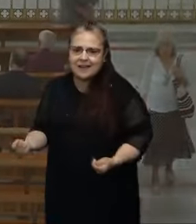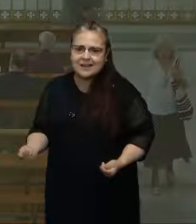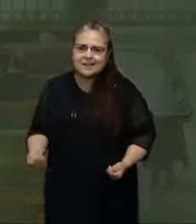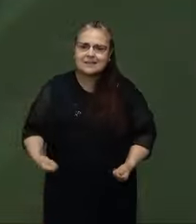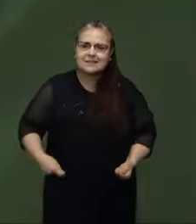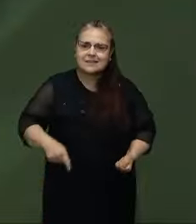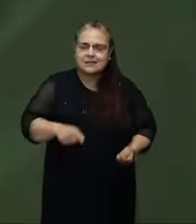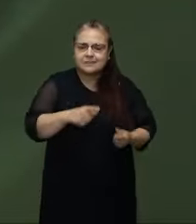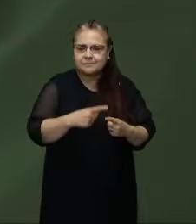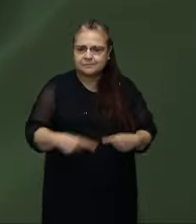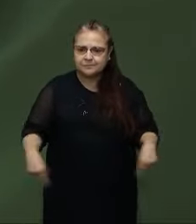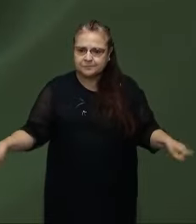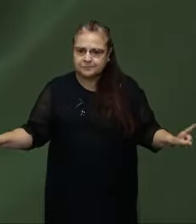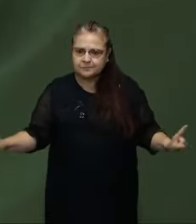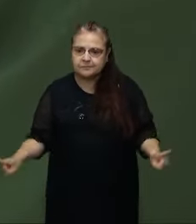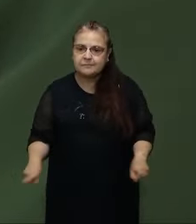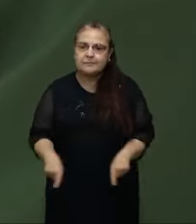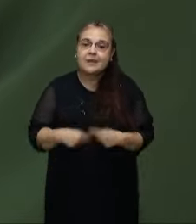cadenas.